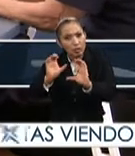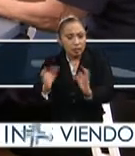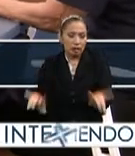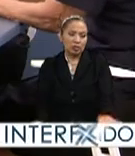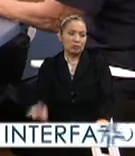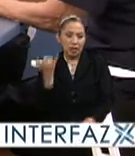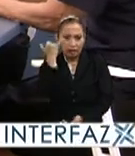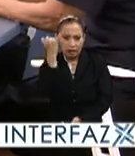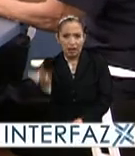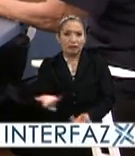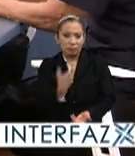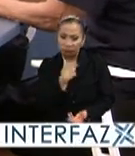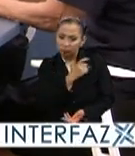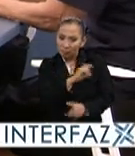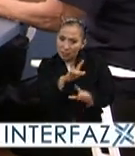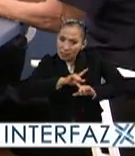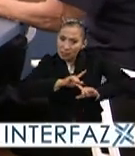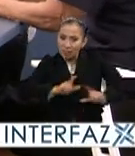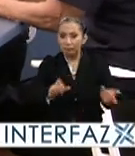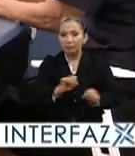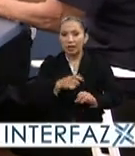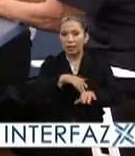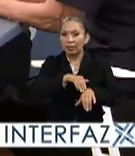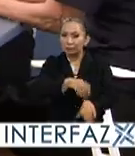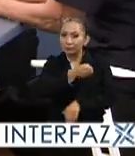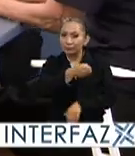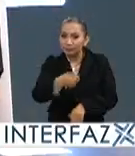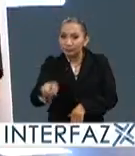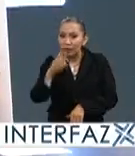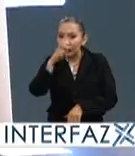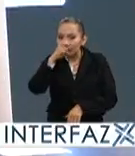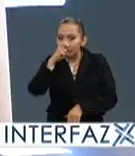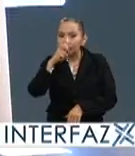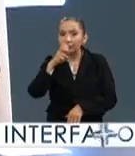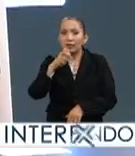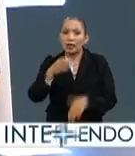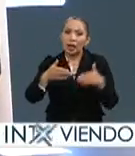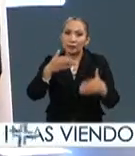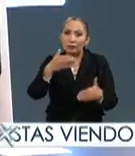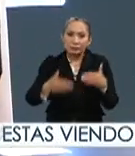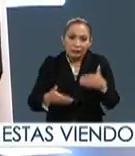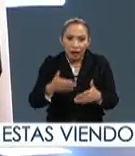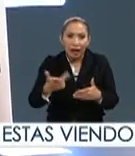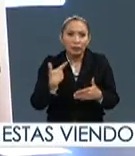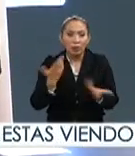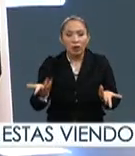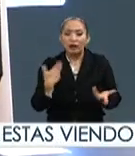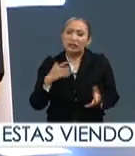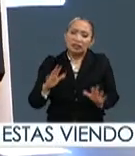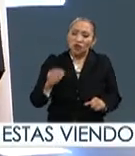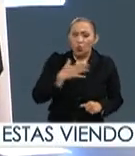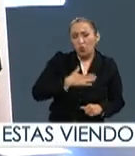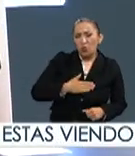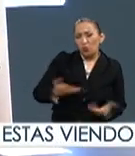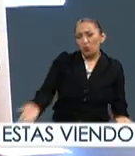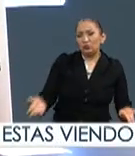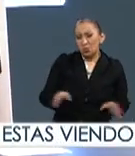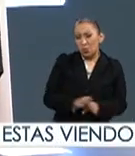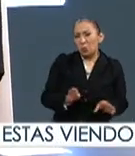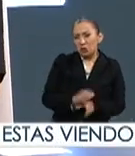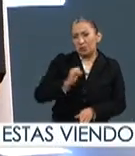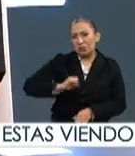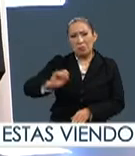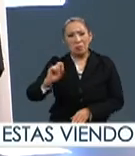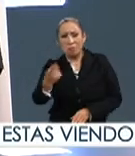Entonces, hay mucha disciplina, bastantes estrictos, a veces inclusive pues, nos repelan que no es justo, que estamos en el